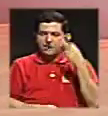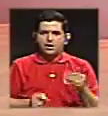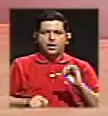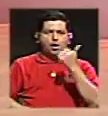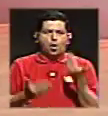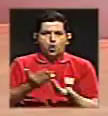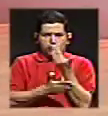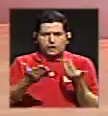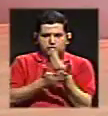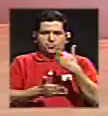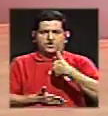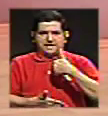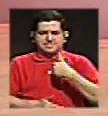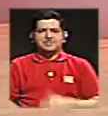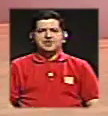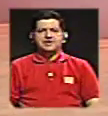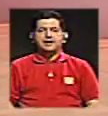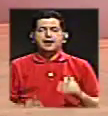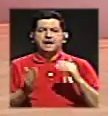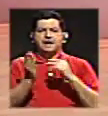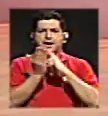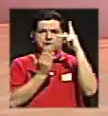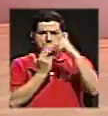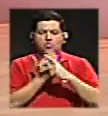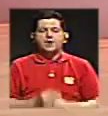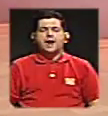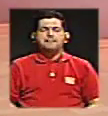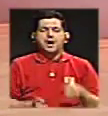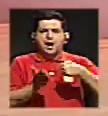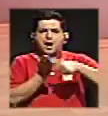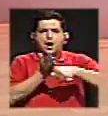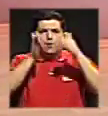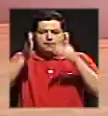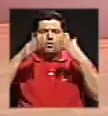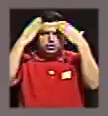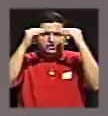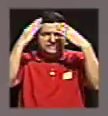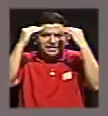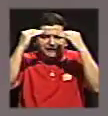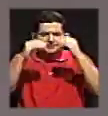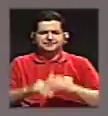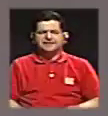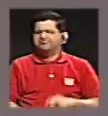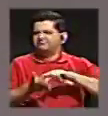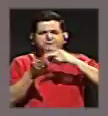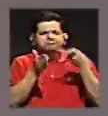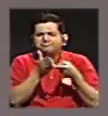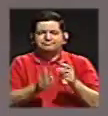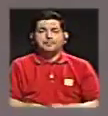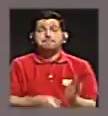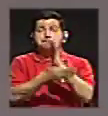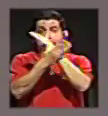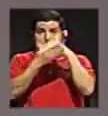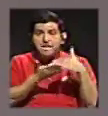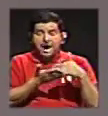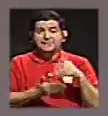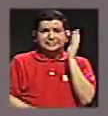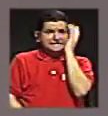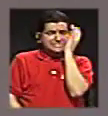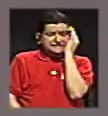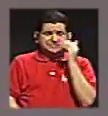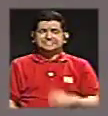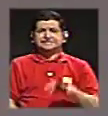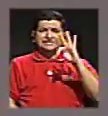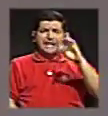está también la del el programa de votante informado En qué consiste parte de la preocupación del